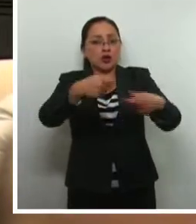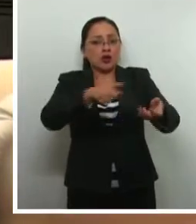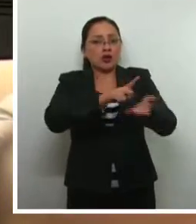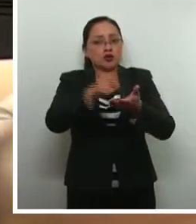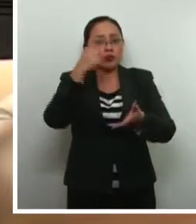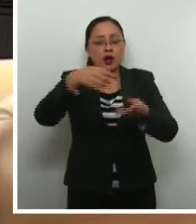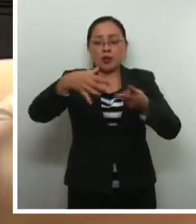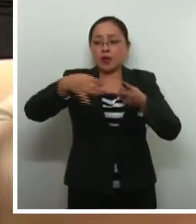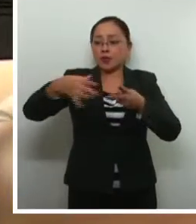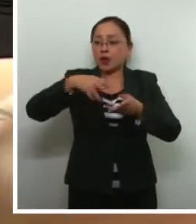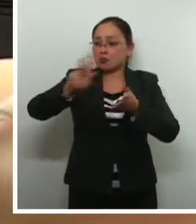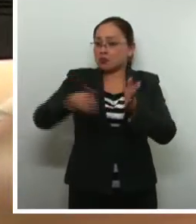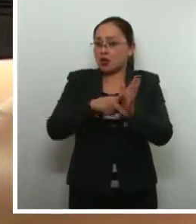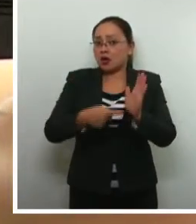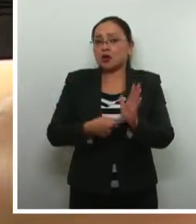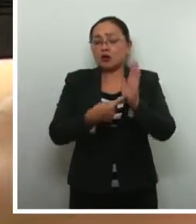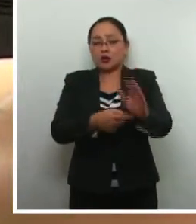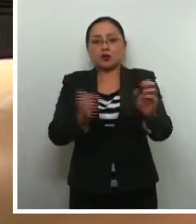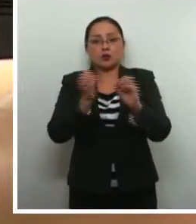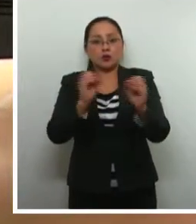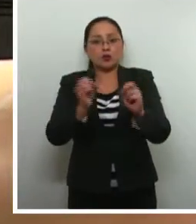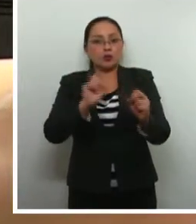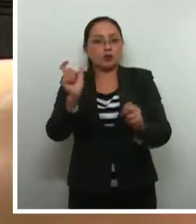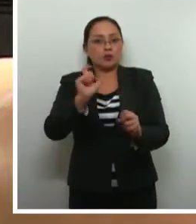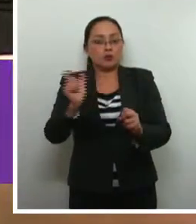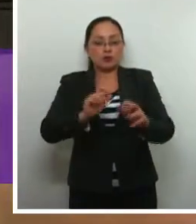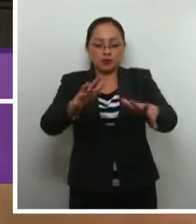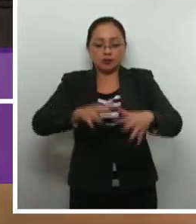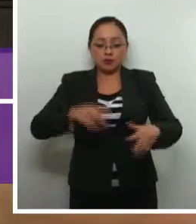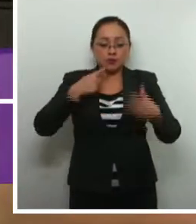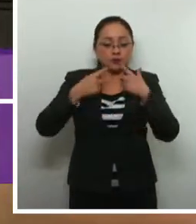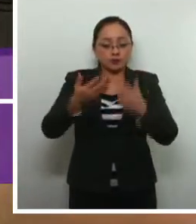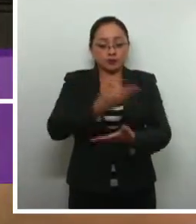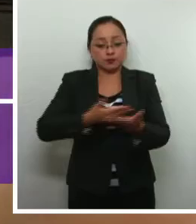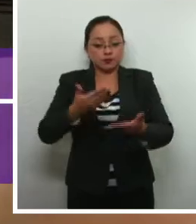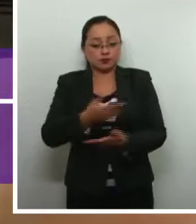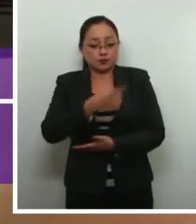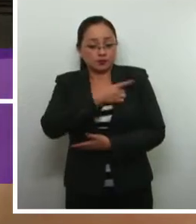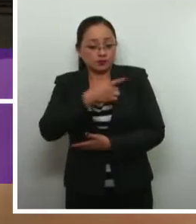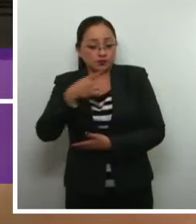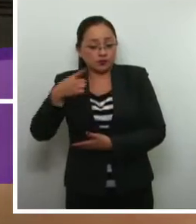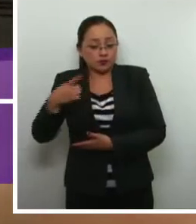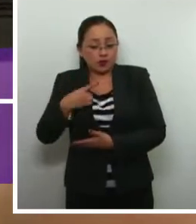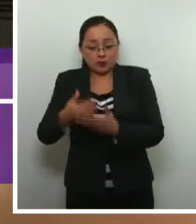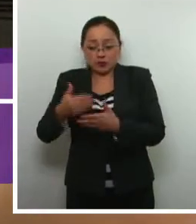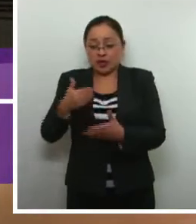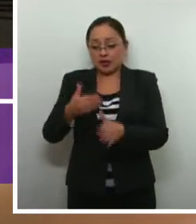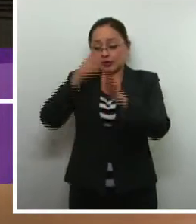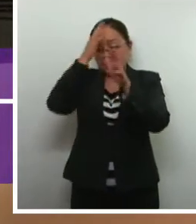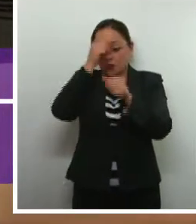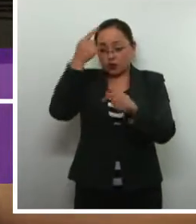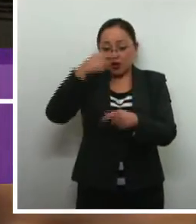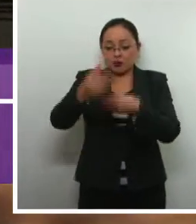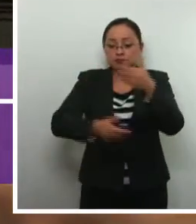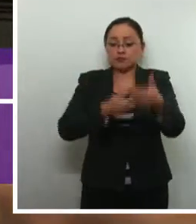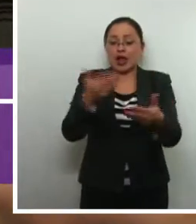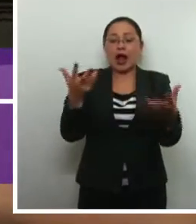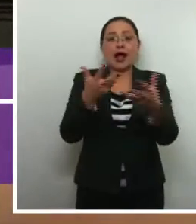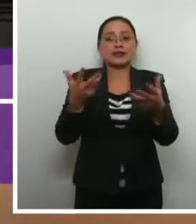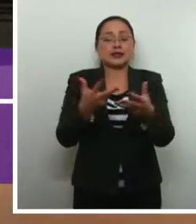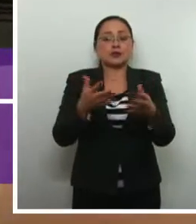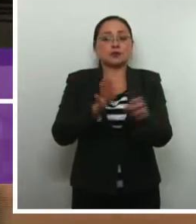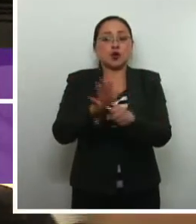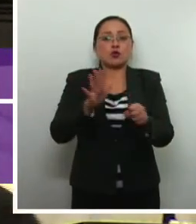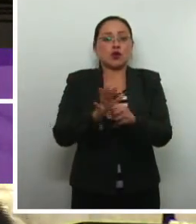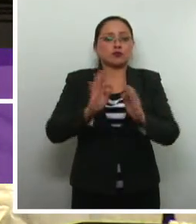presentar reservas en el momento de discutir en el Pleno. Entonces, tenemos que tomar un acuerdo y, digo,